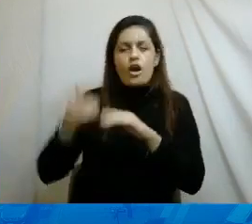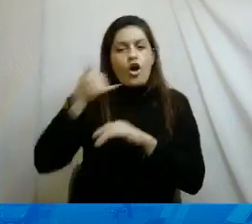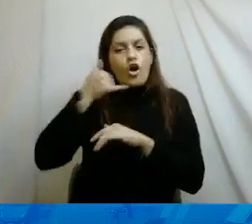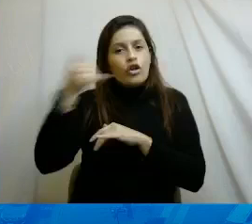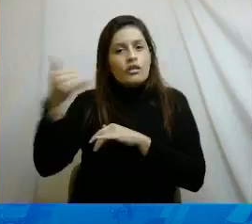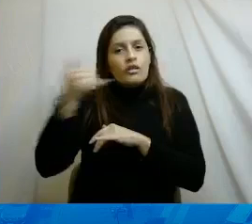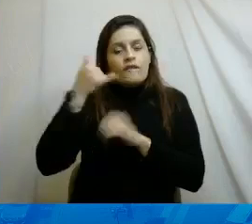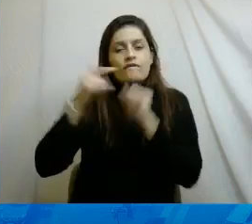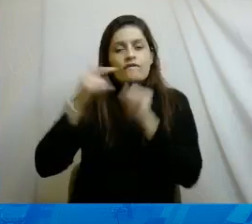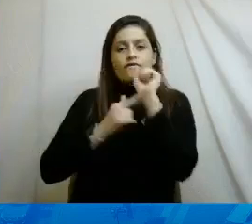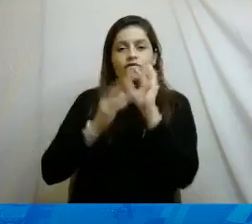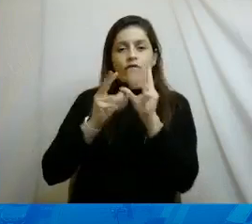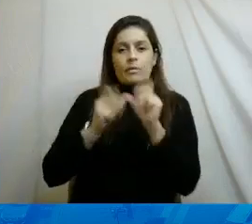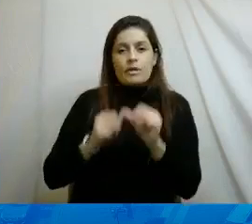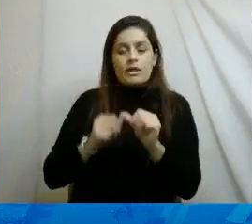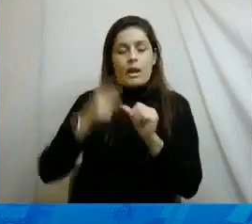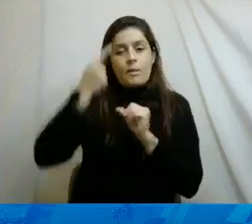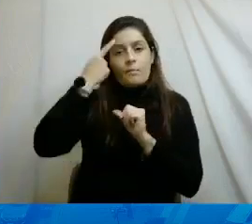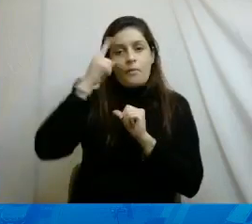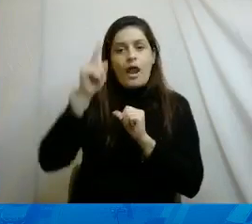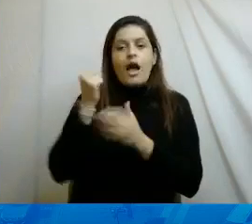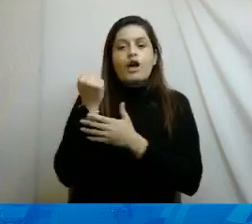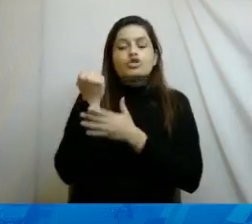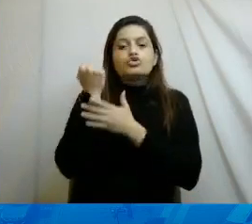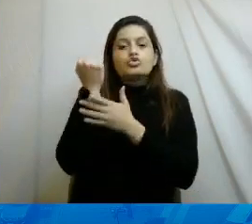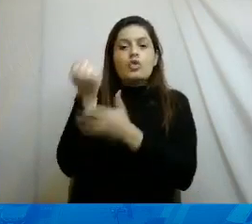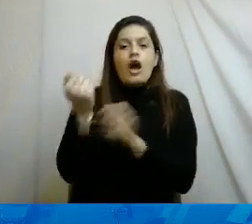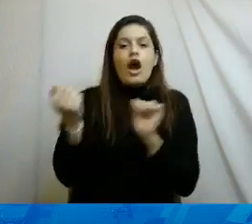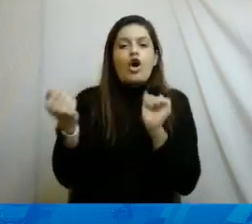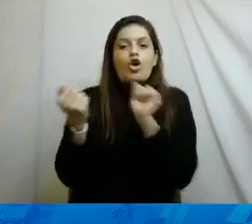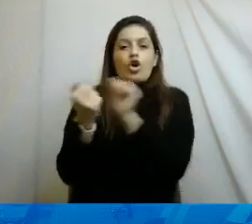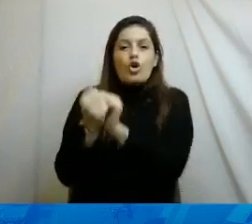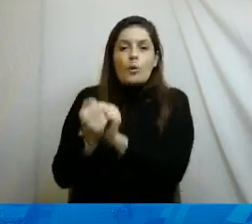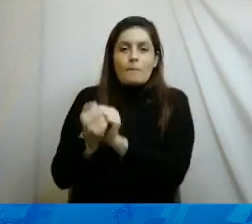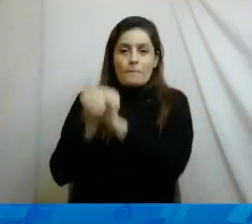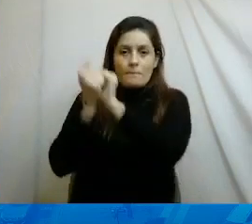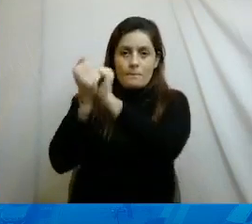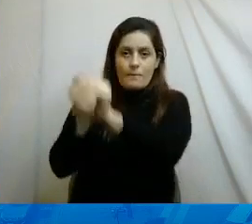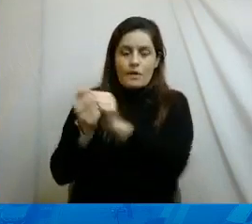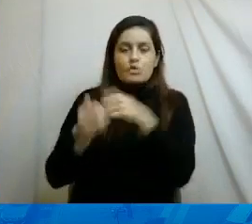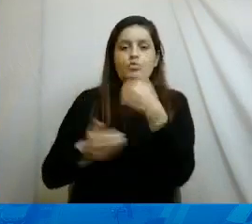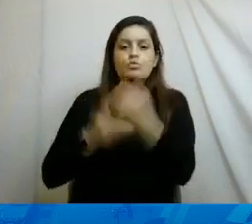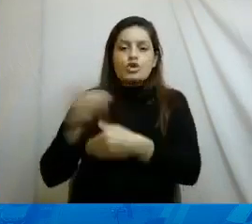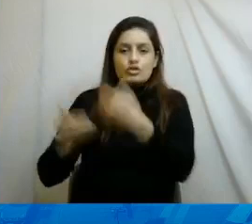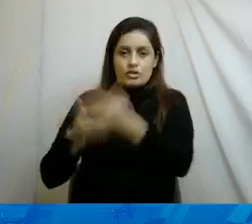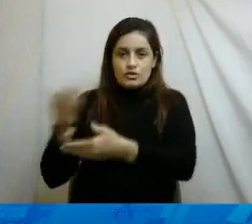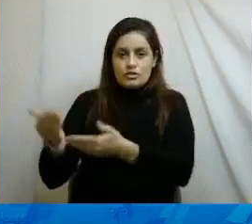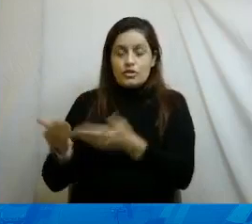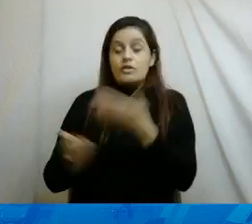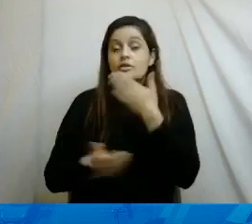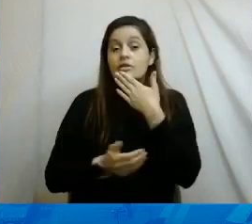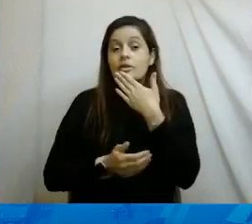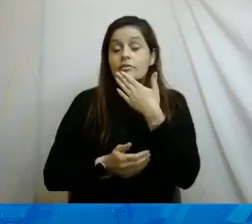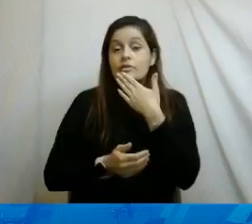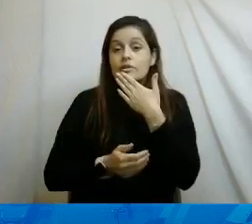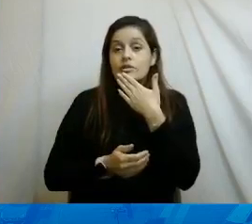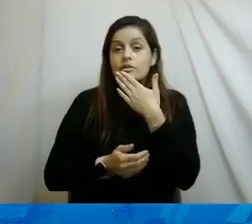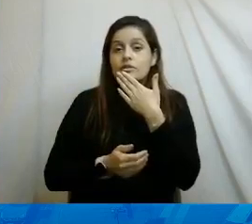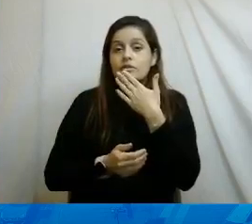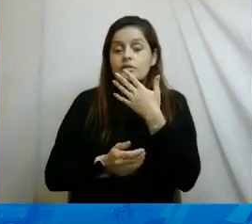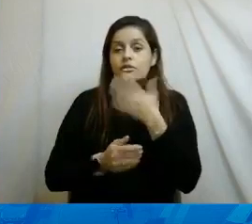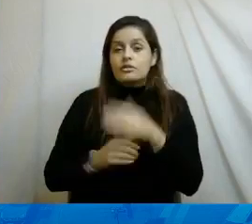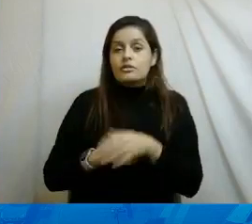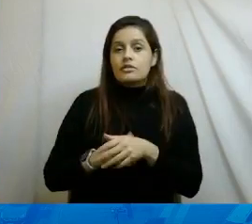familia para poder orientar y acompañar los procesos que sean necesarios y también recurrir a